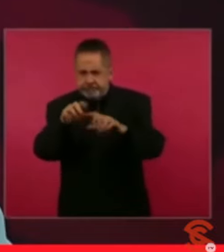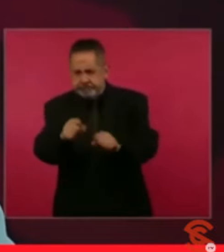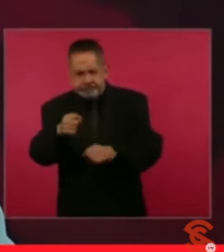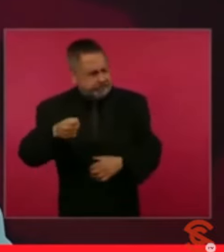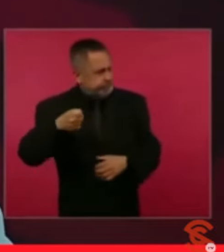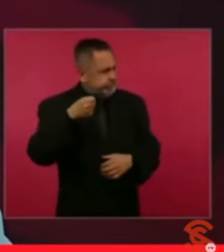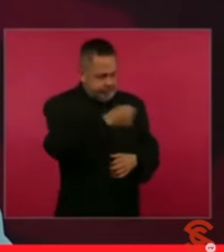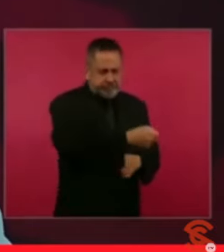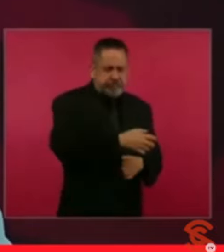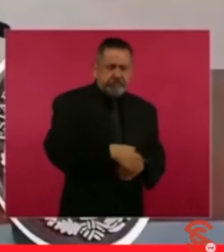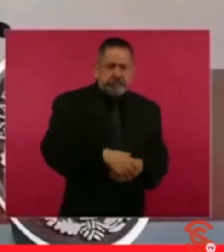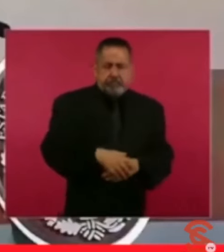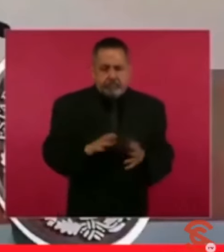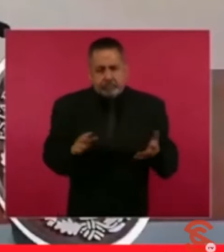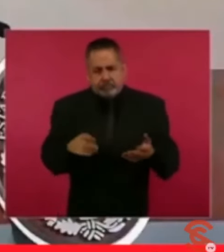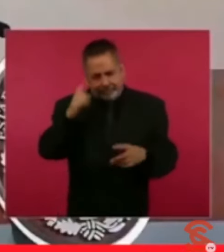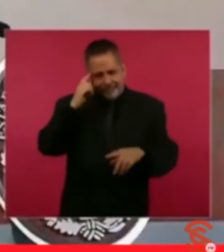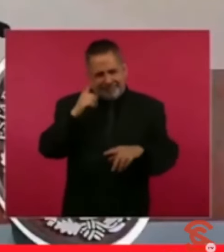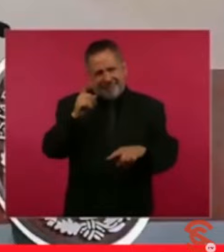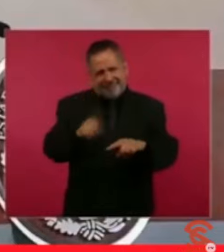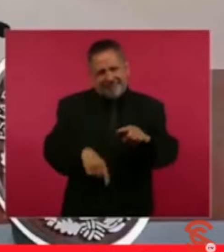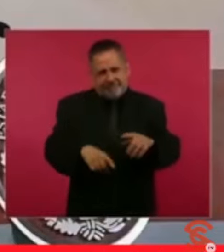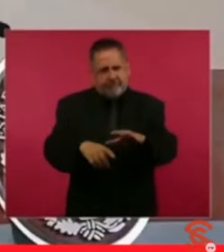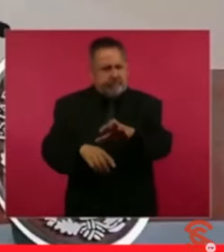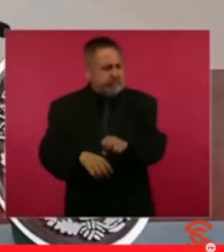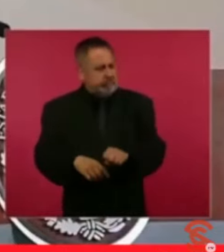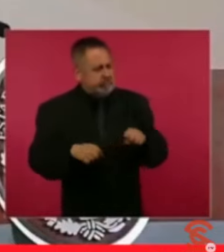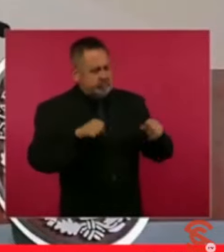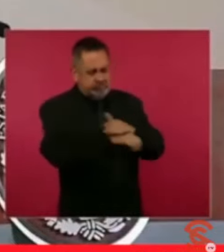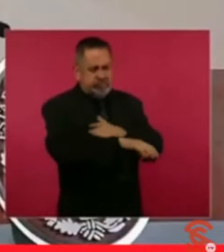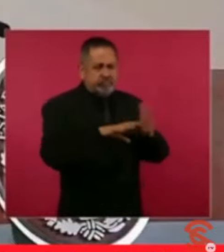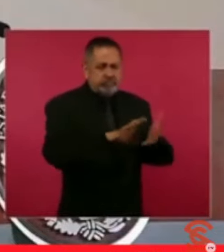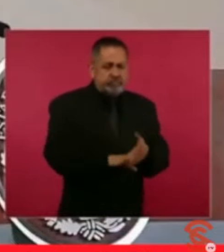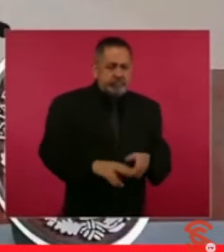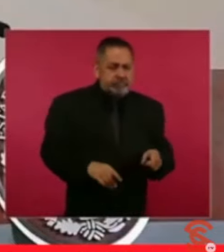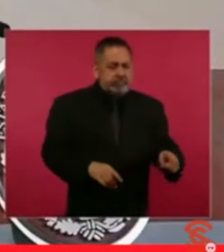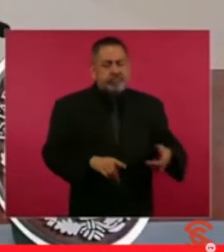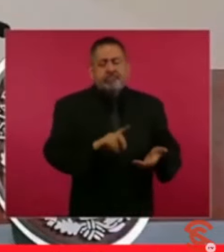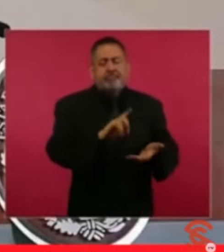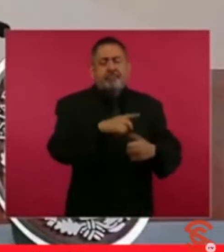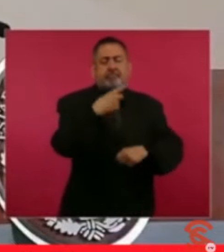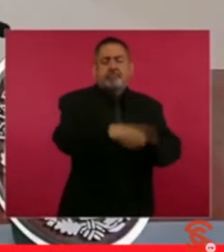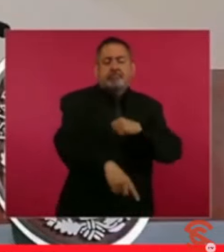sacar de la calle a quienes dañan a la sociedad.